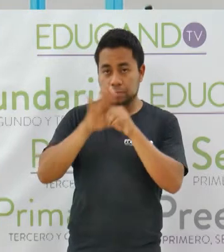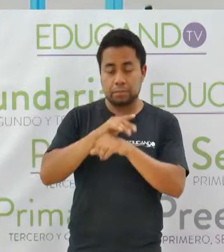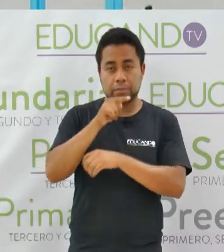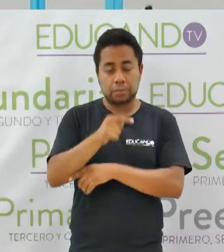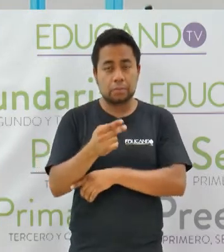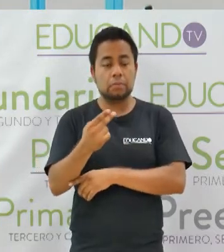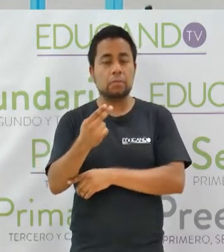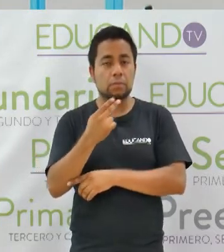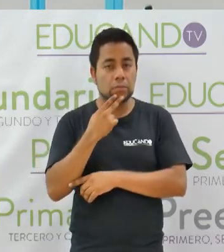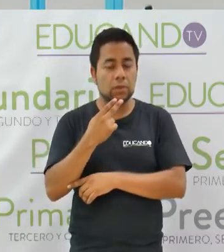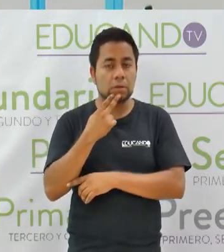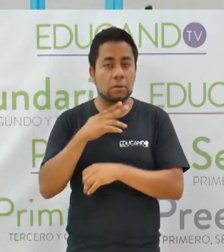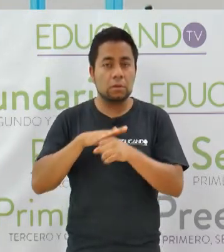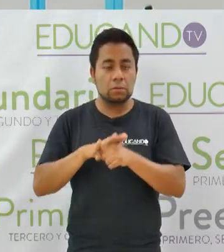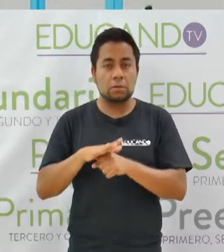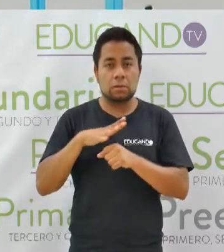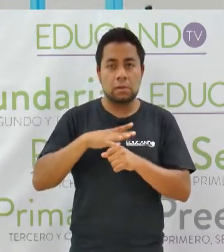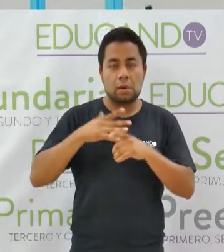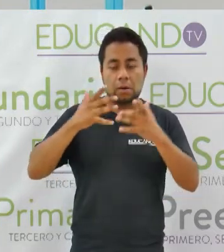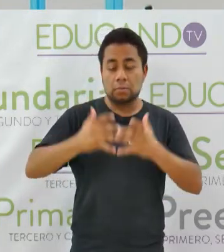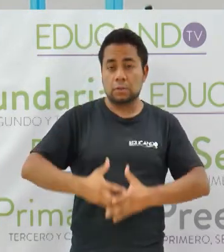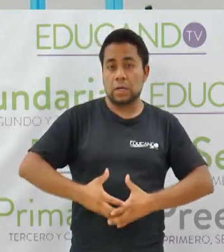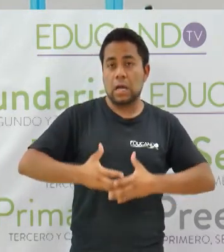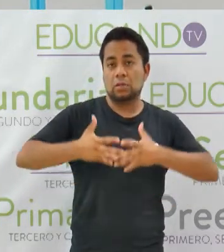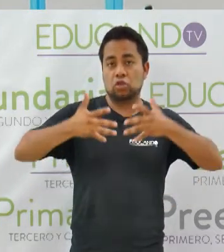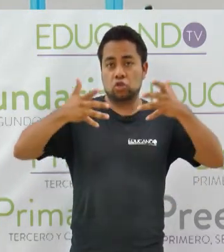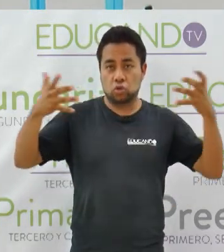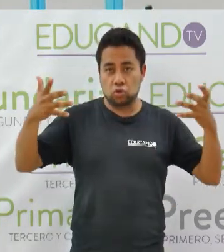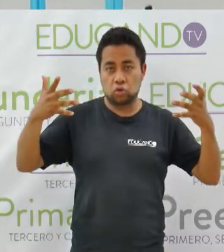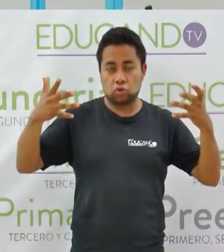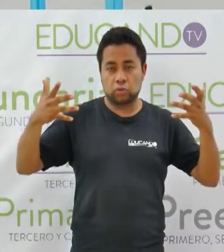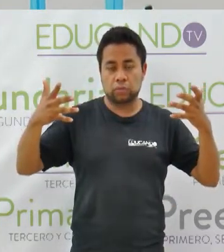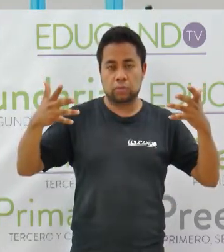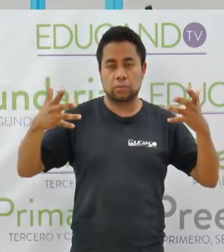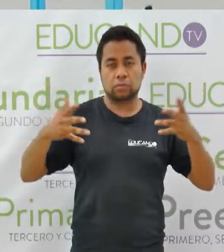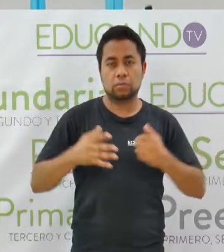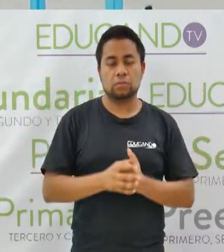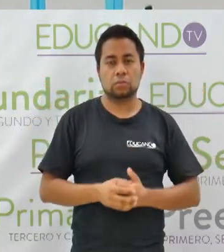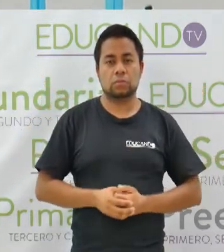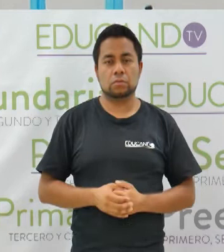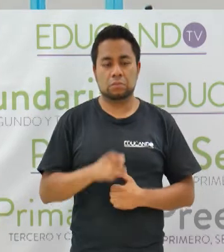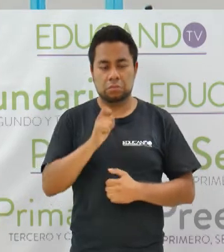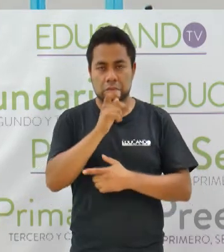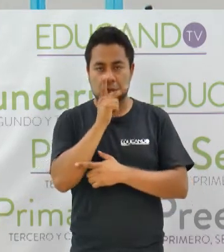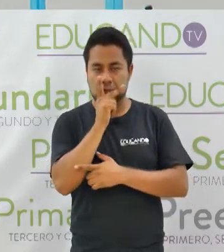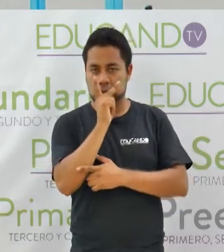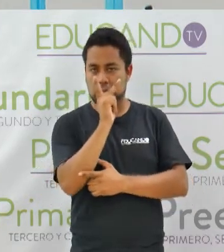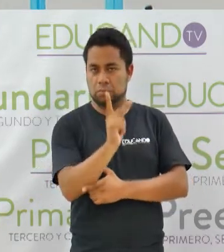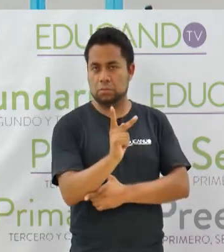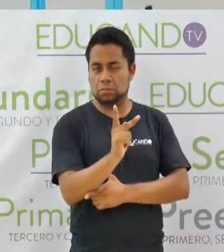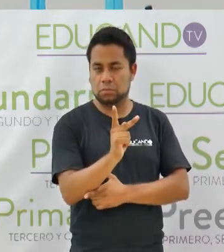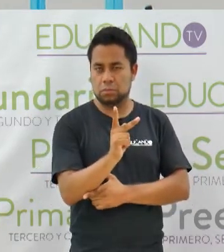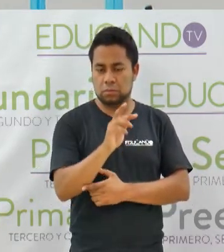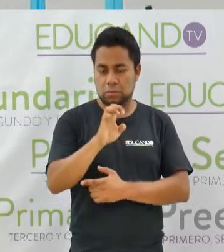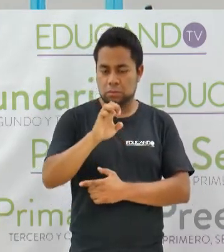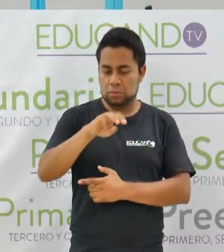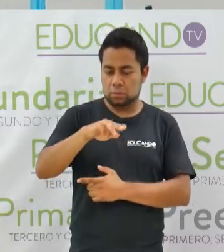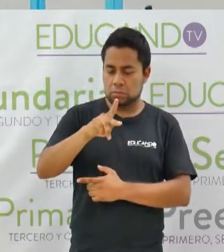está utilizando grandioso, bien, y lo que es la